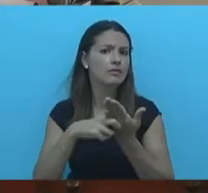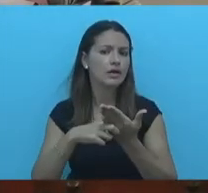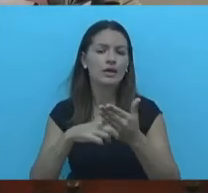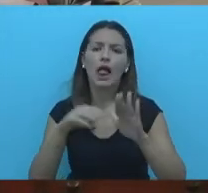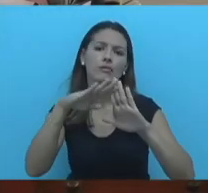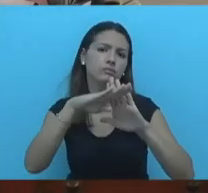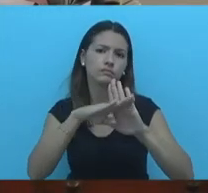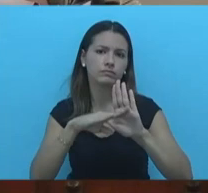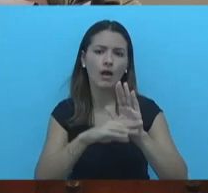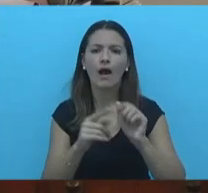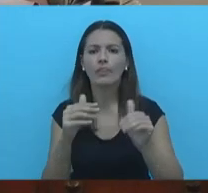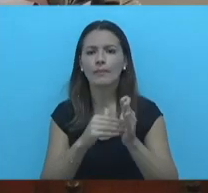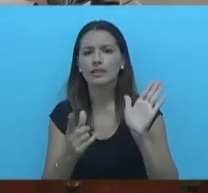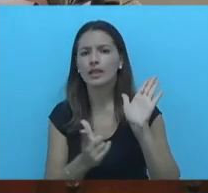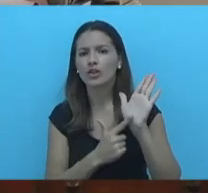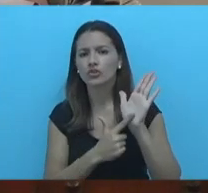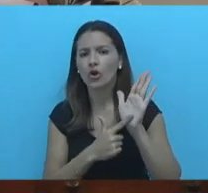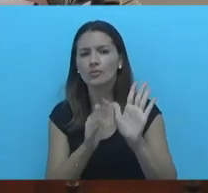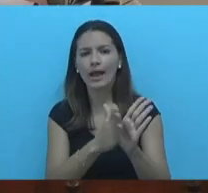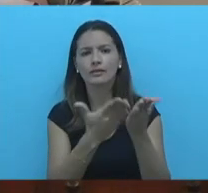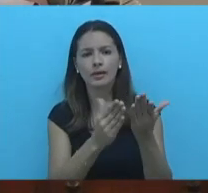normas complementarias, expediente